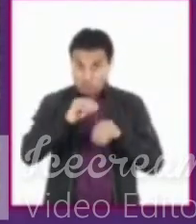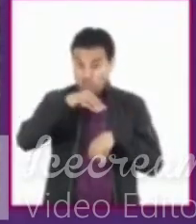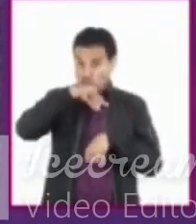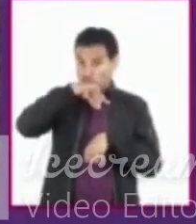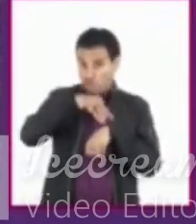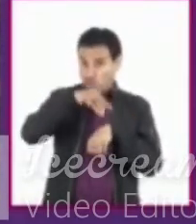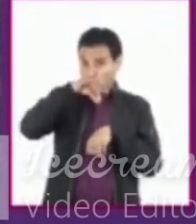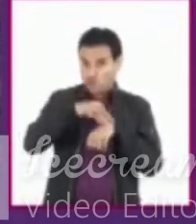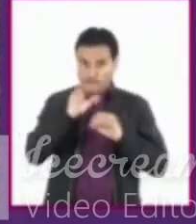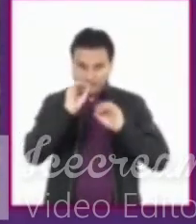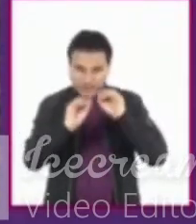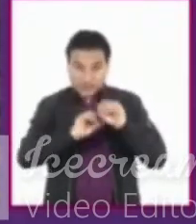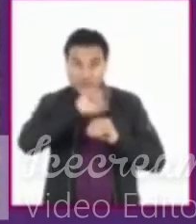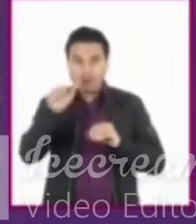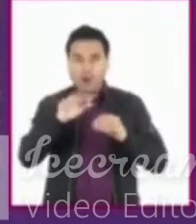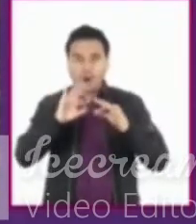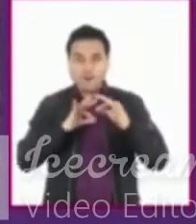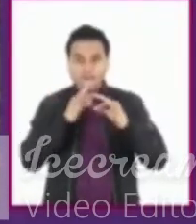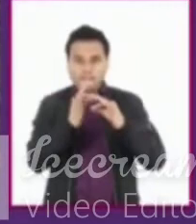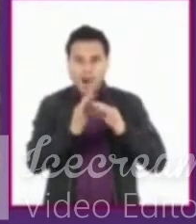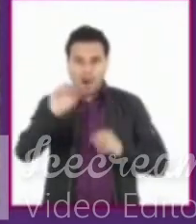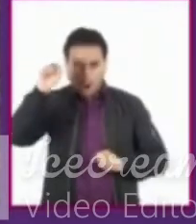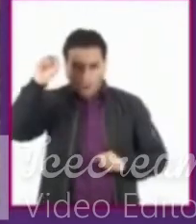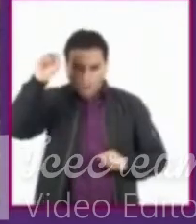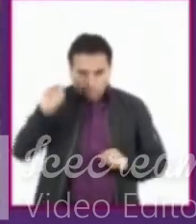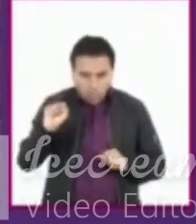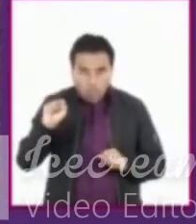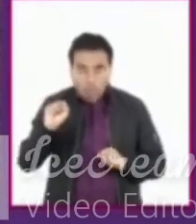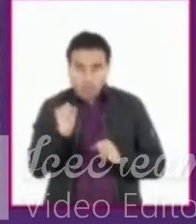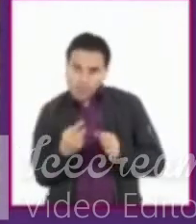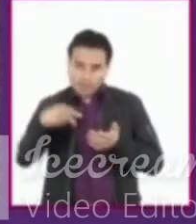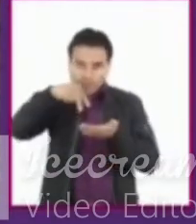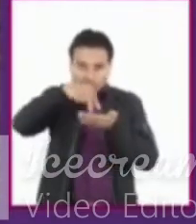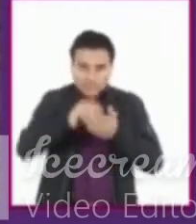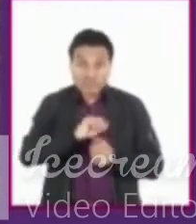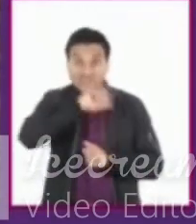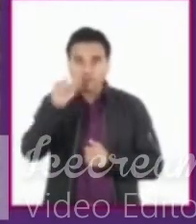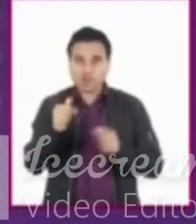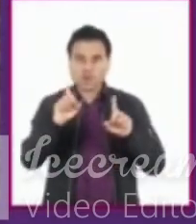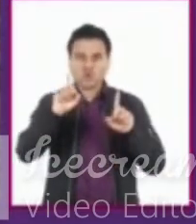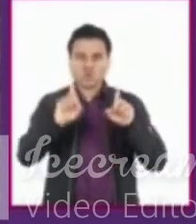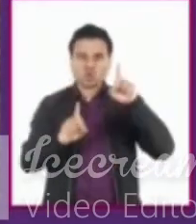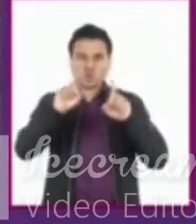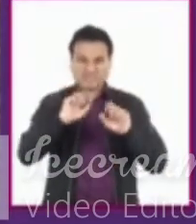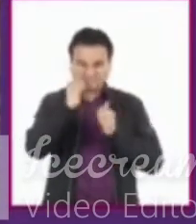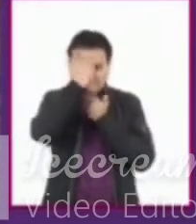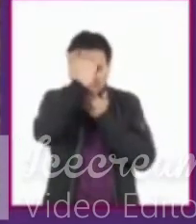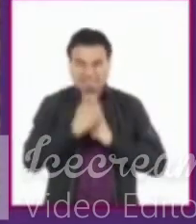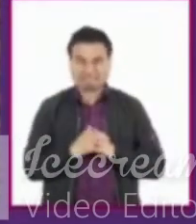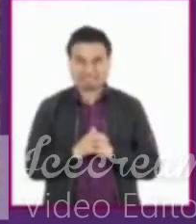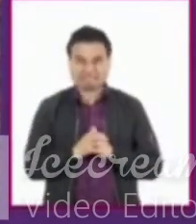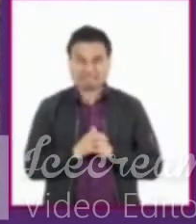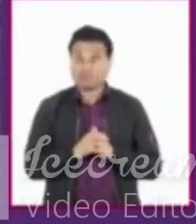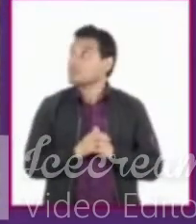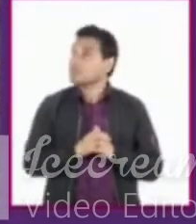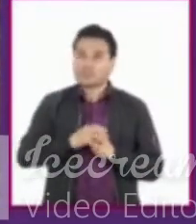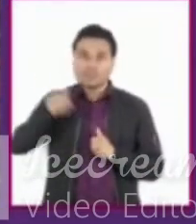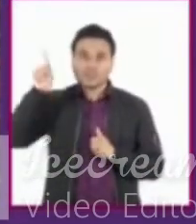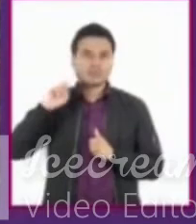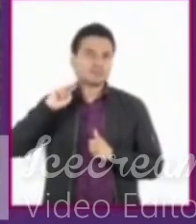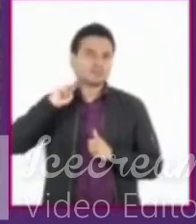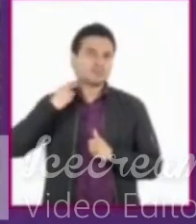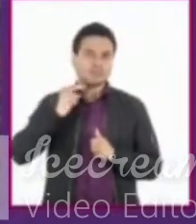Frankenstein alcanza su objetivo, pero se ve abrumado por el remordimiento y las dudas. Por otra parte, aunque la criatura